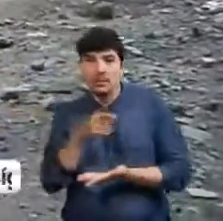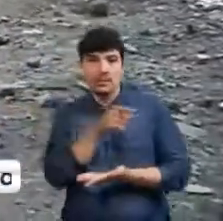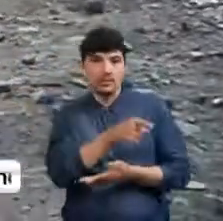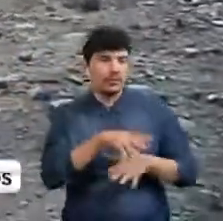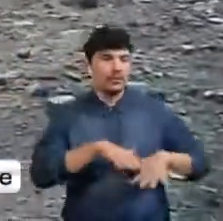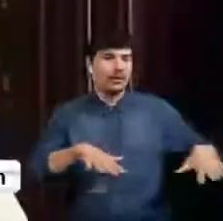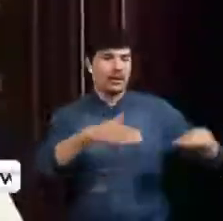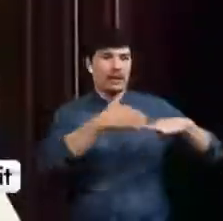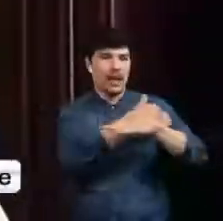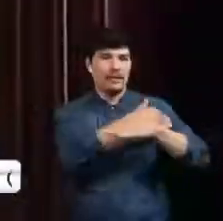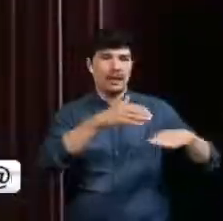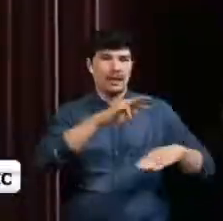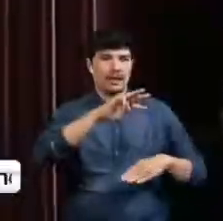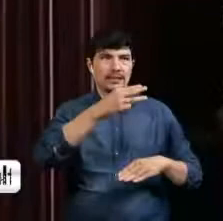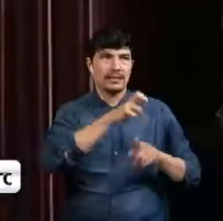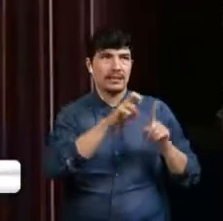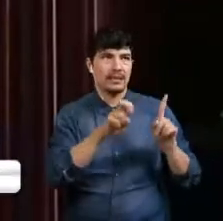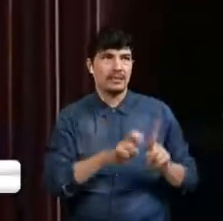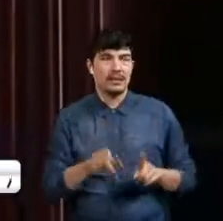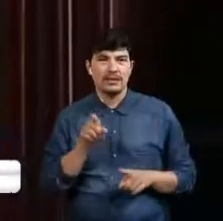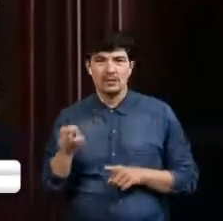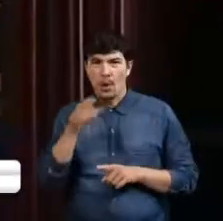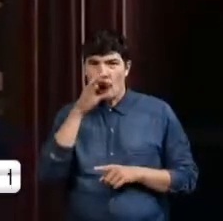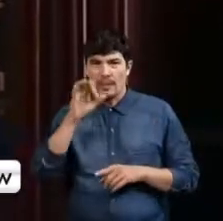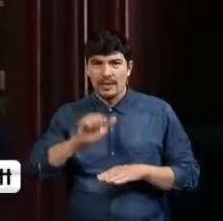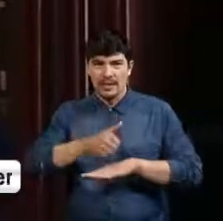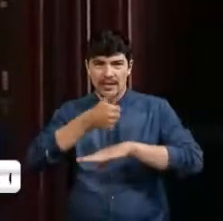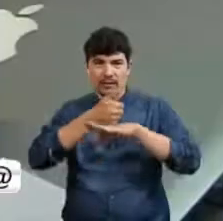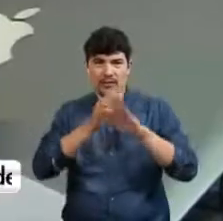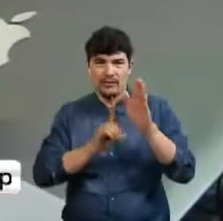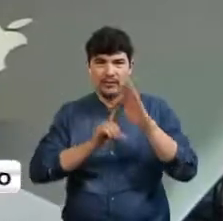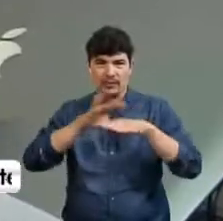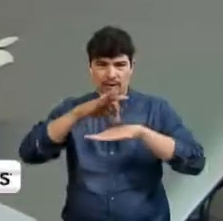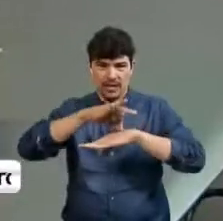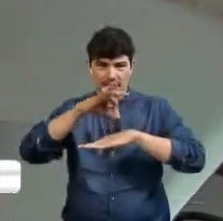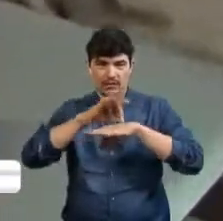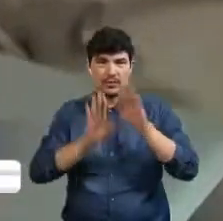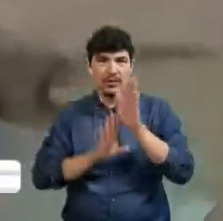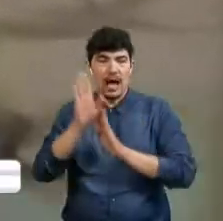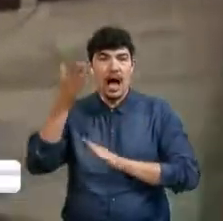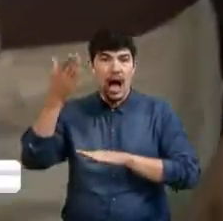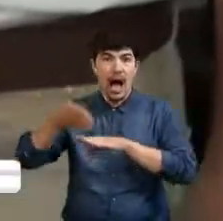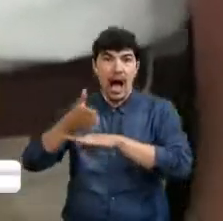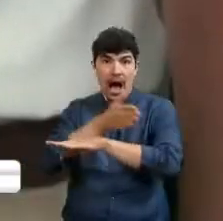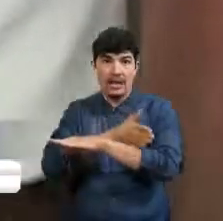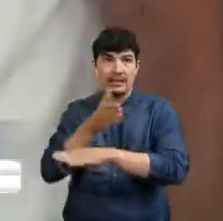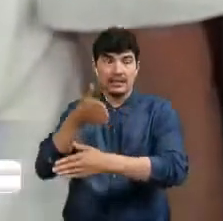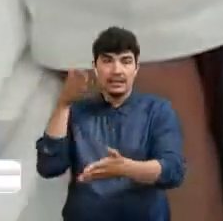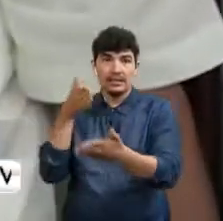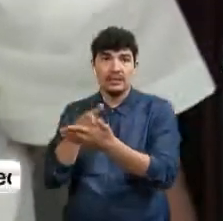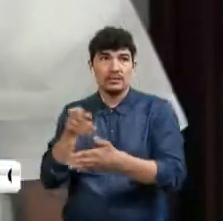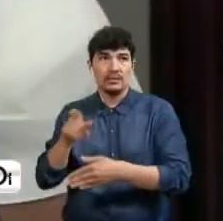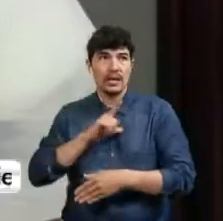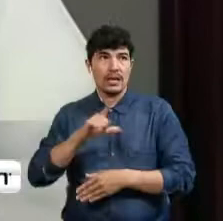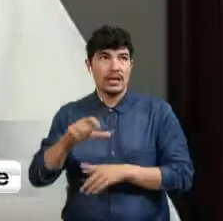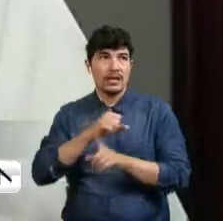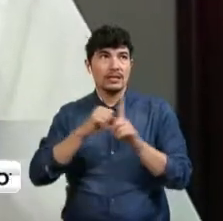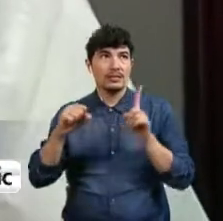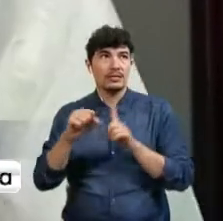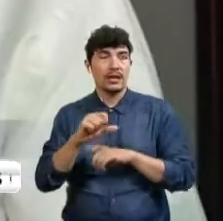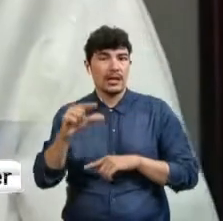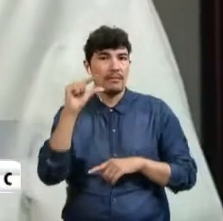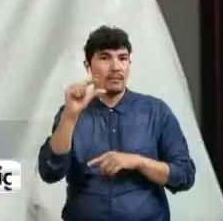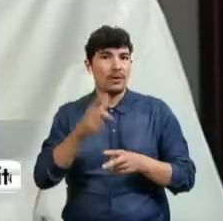una vía terciaria. Wilfredo Cañizares, director de la Fundación Progresar, en días pasados ya había denunciado las amenazas a líderes sociales y la